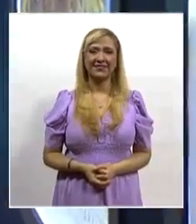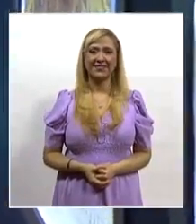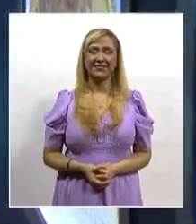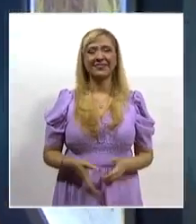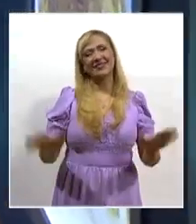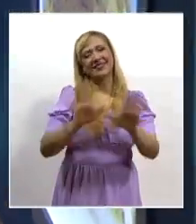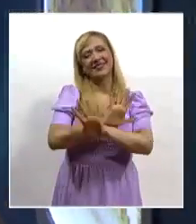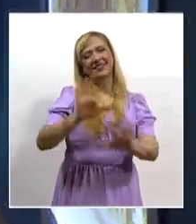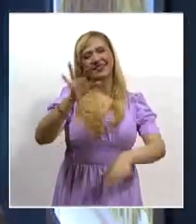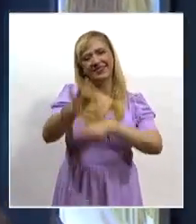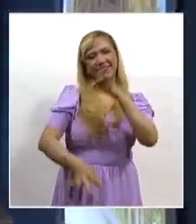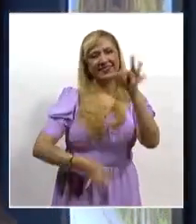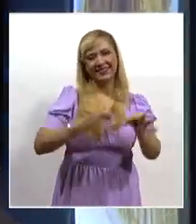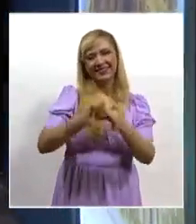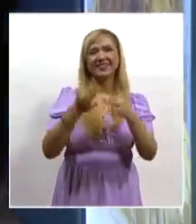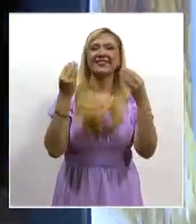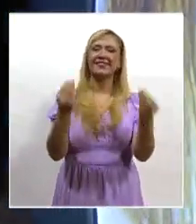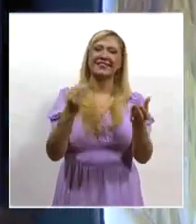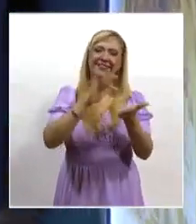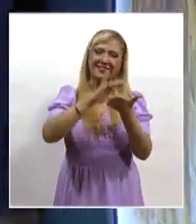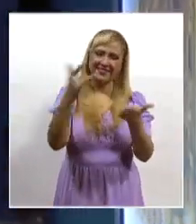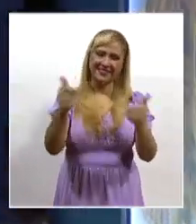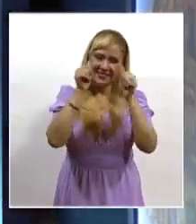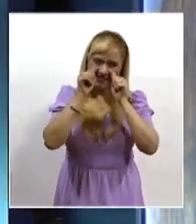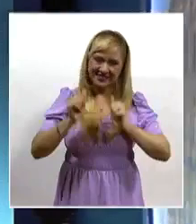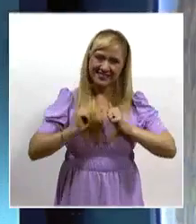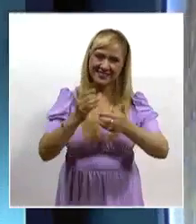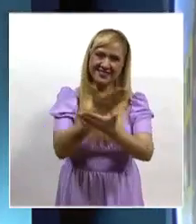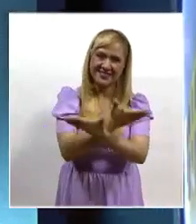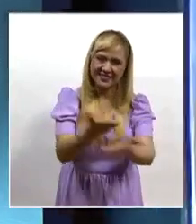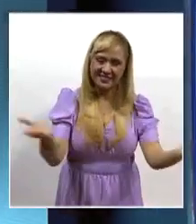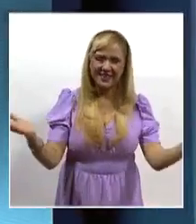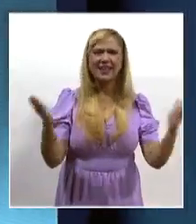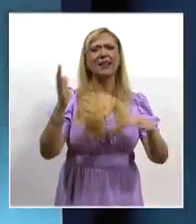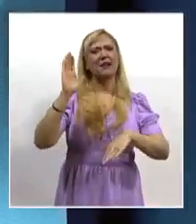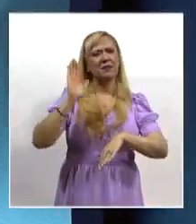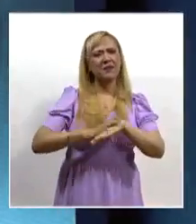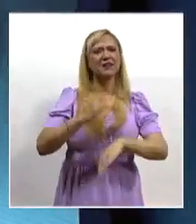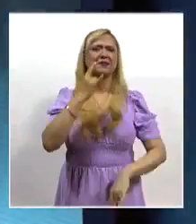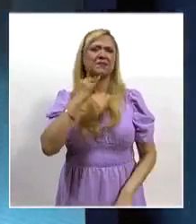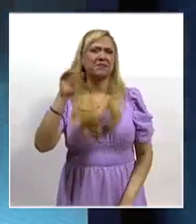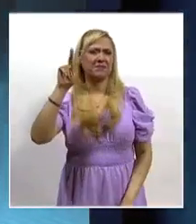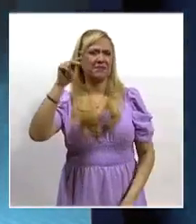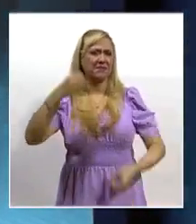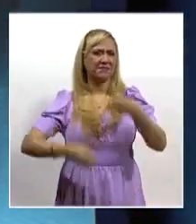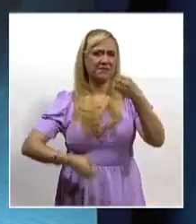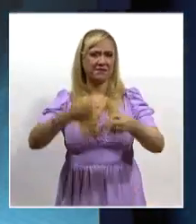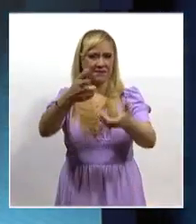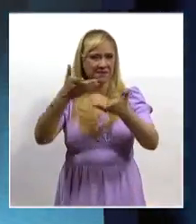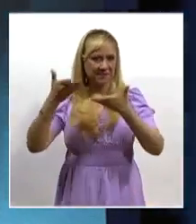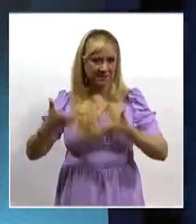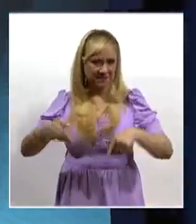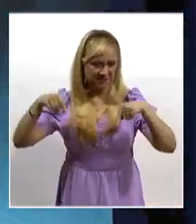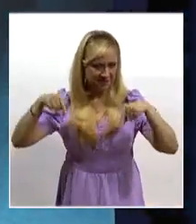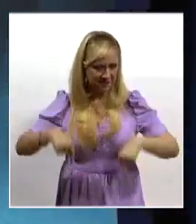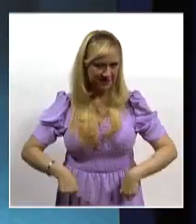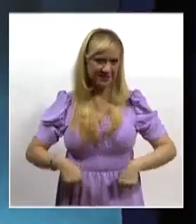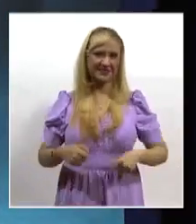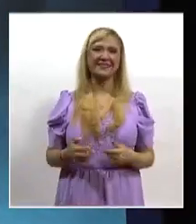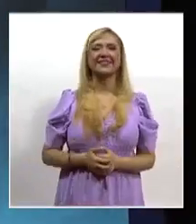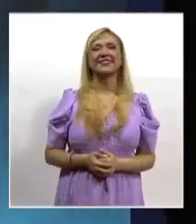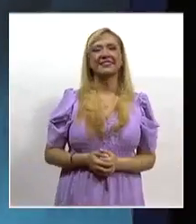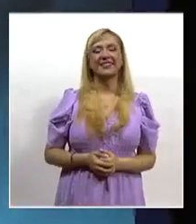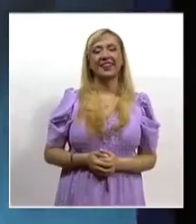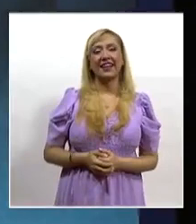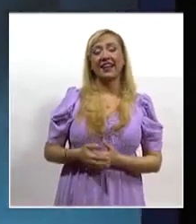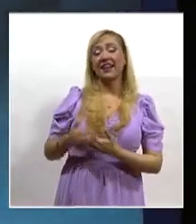Es así como llegamos al final de este espacio, como siempre agradeciendo su compañía e invitándole a mantenerse pendiente de la señal del canal del Poder Judicial